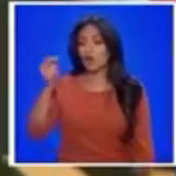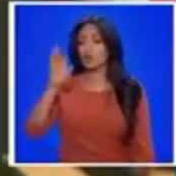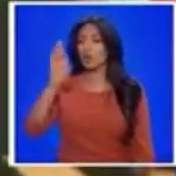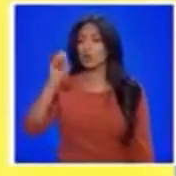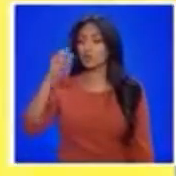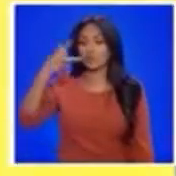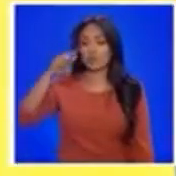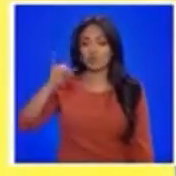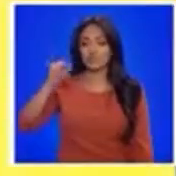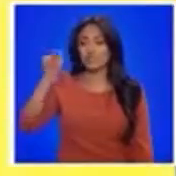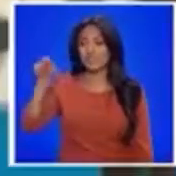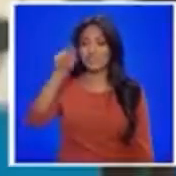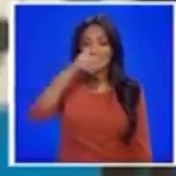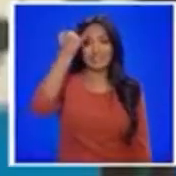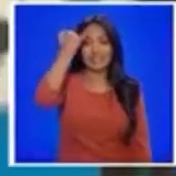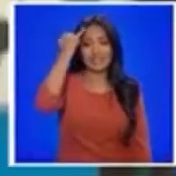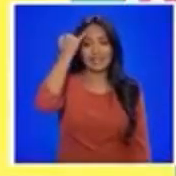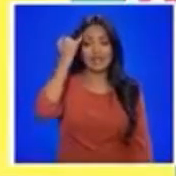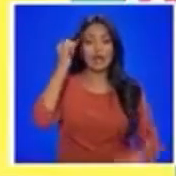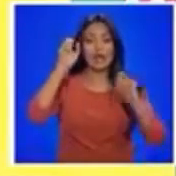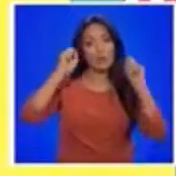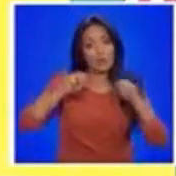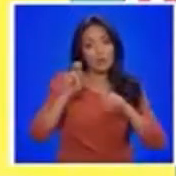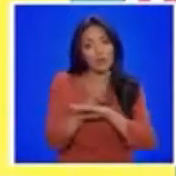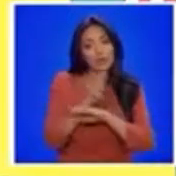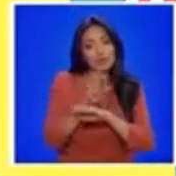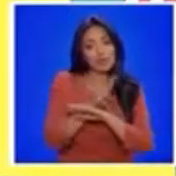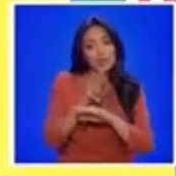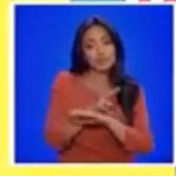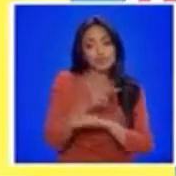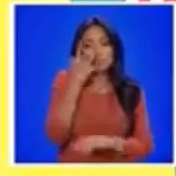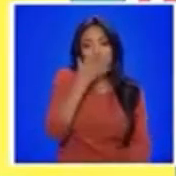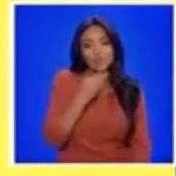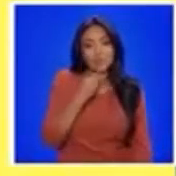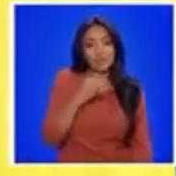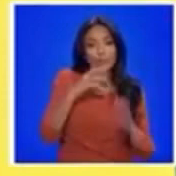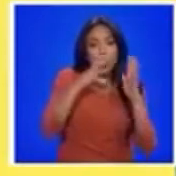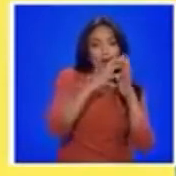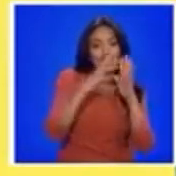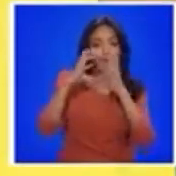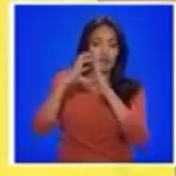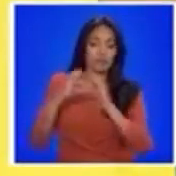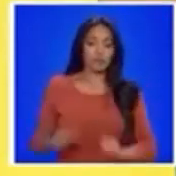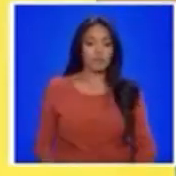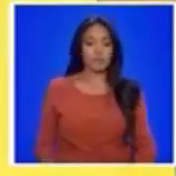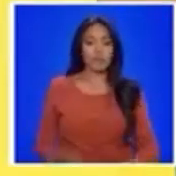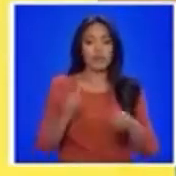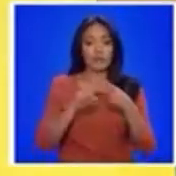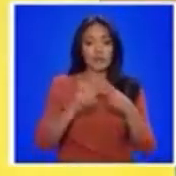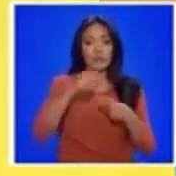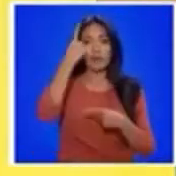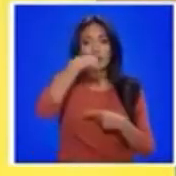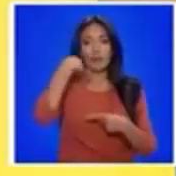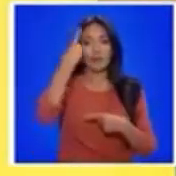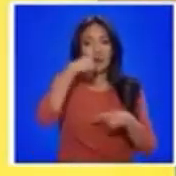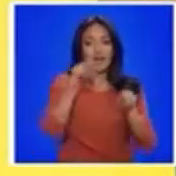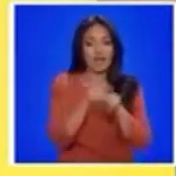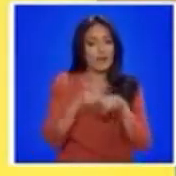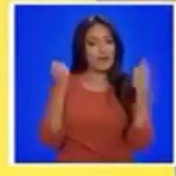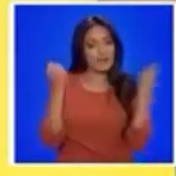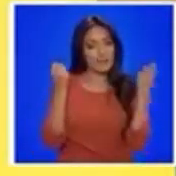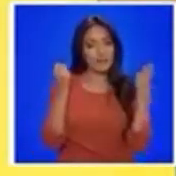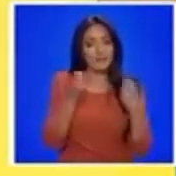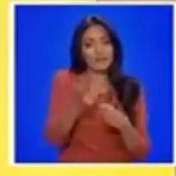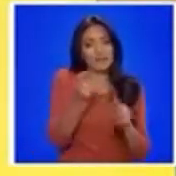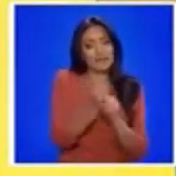objetos que promueven la creatividad y que pueden ser utilizados como novedosos adornos. El primero fue el rompecaras. Es un juego de rompecabezas que